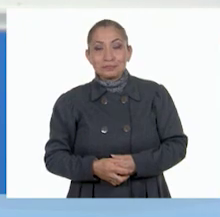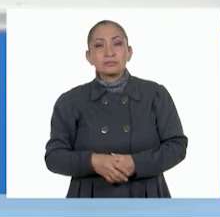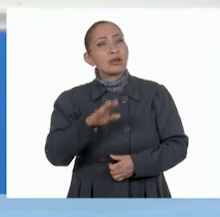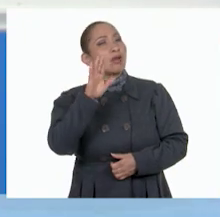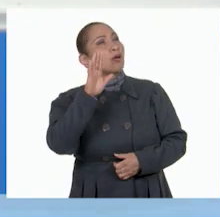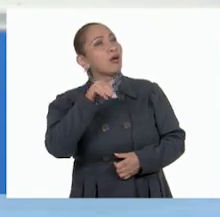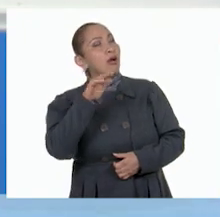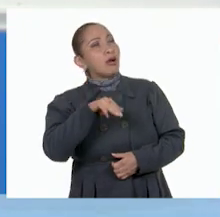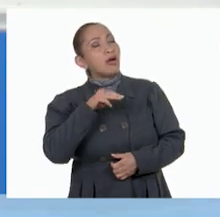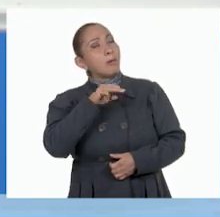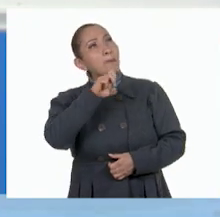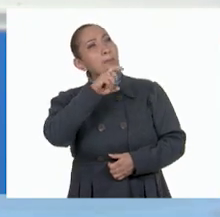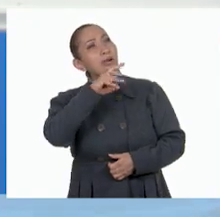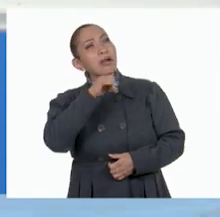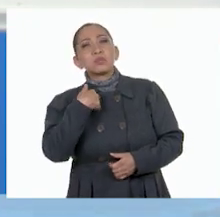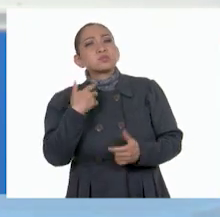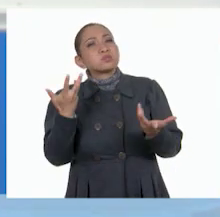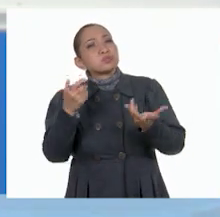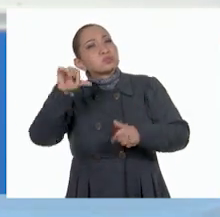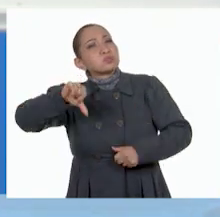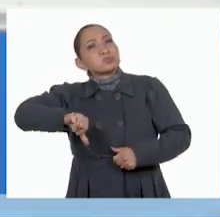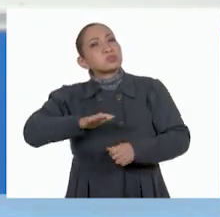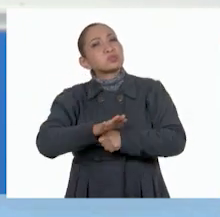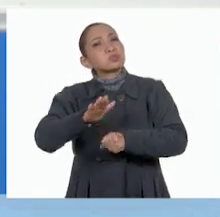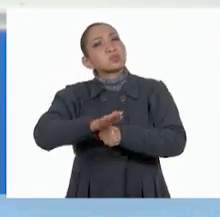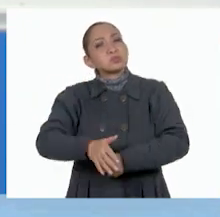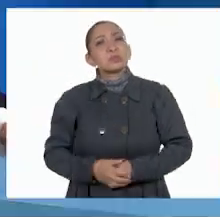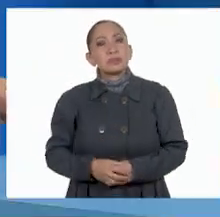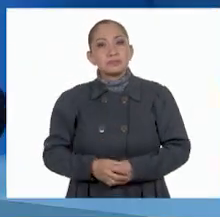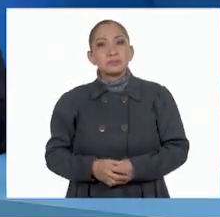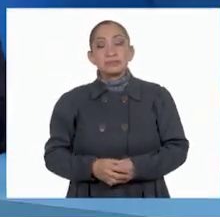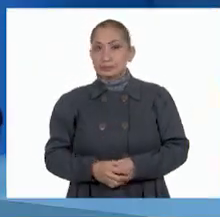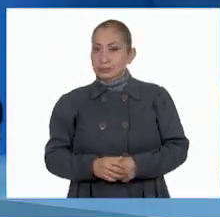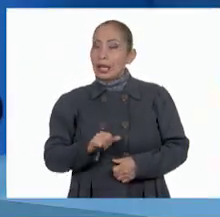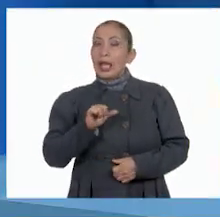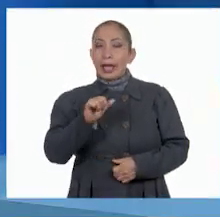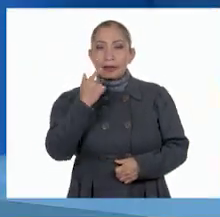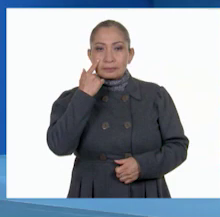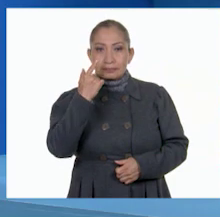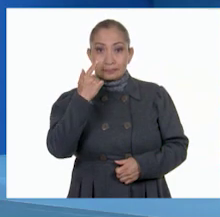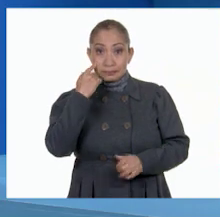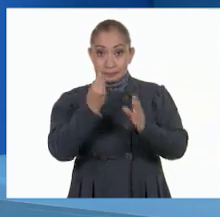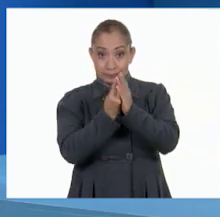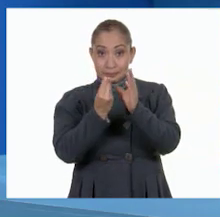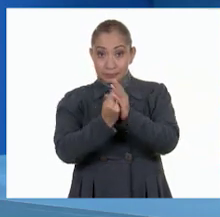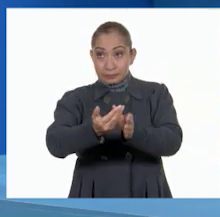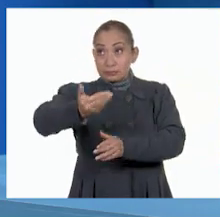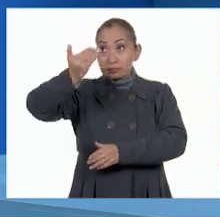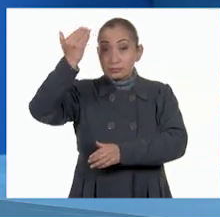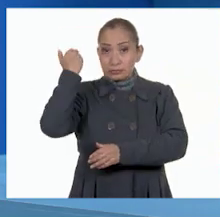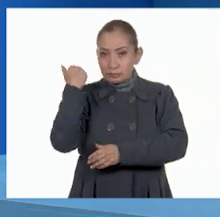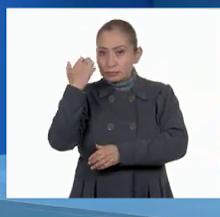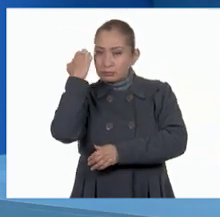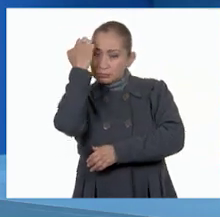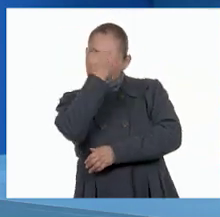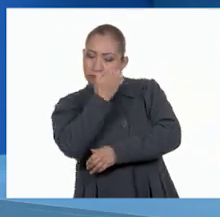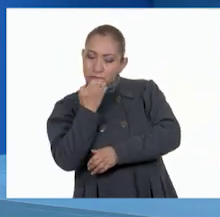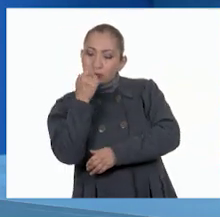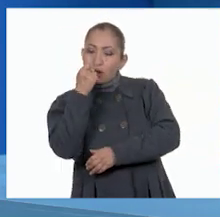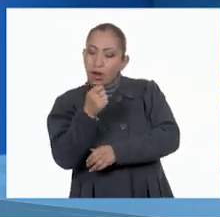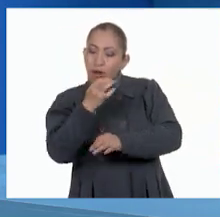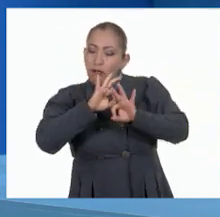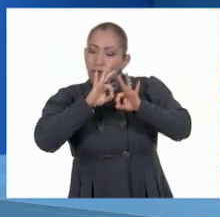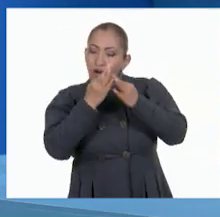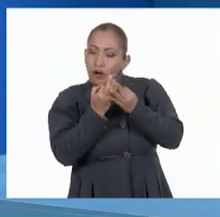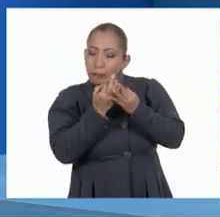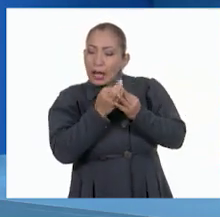Oye, María, ¿y qué vamos a hacer el día de hoy? Ah, pues mira, en las clases anteriores estuvimos analizando la